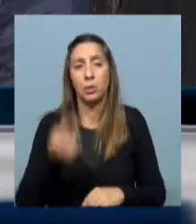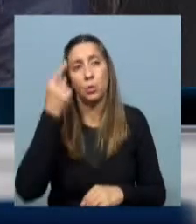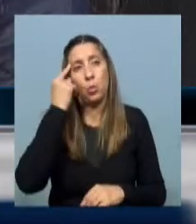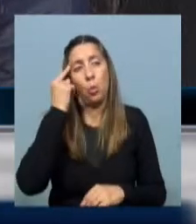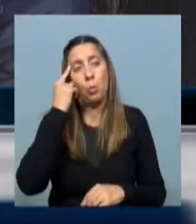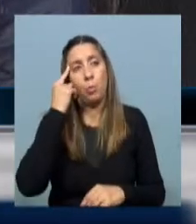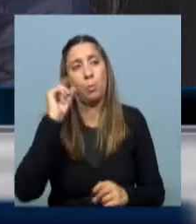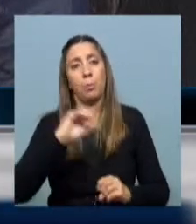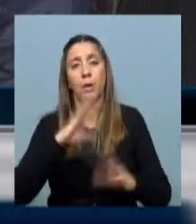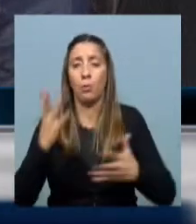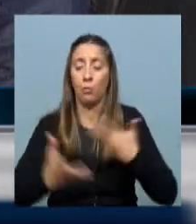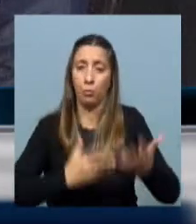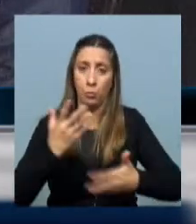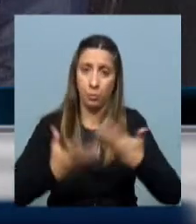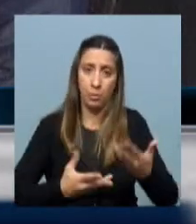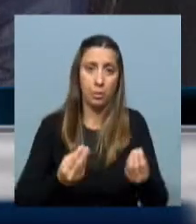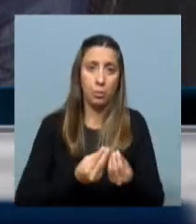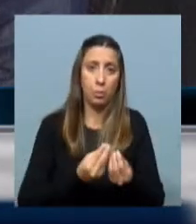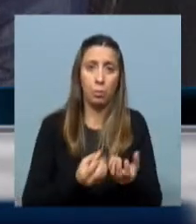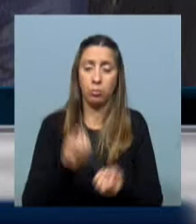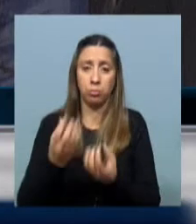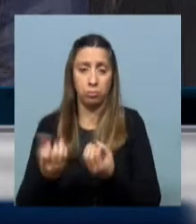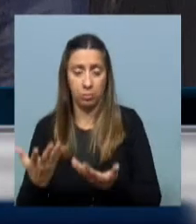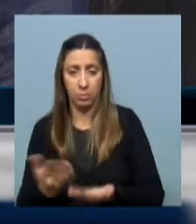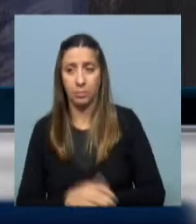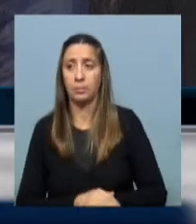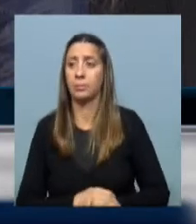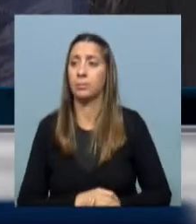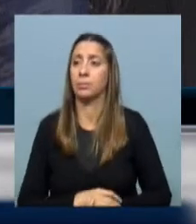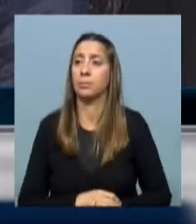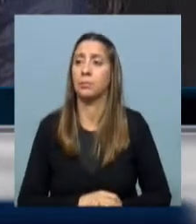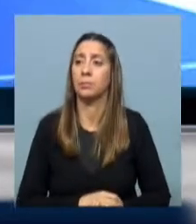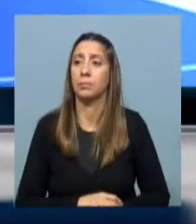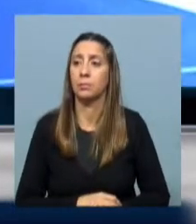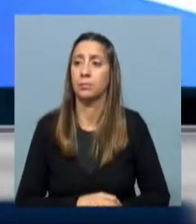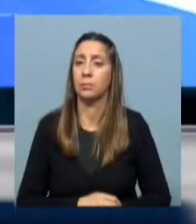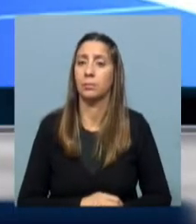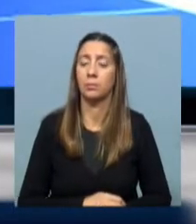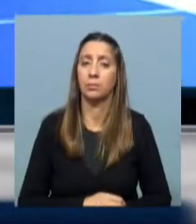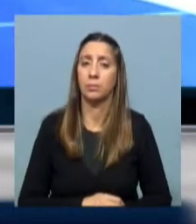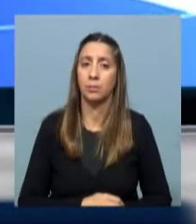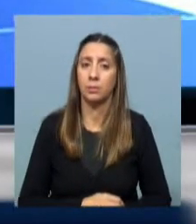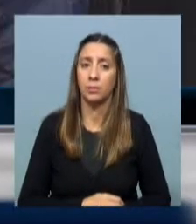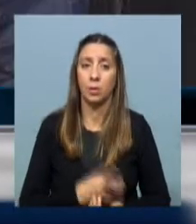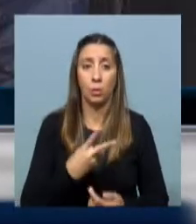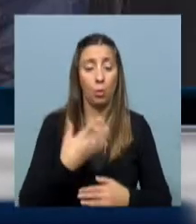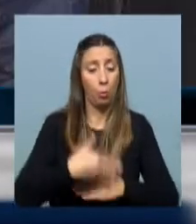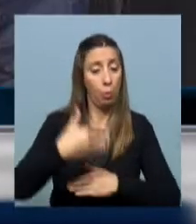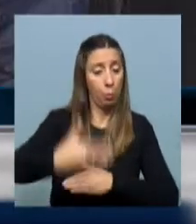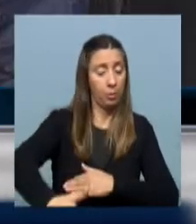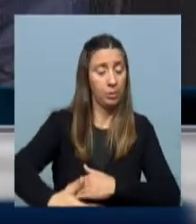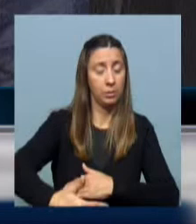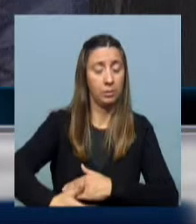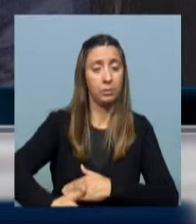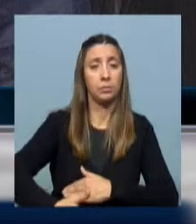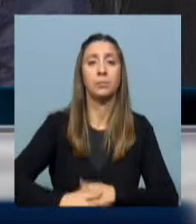que se prendió fuego por la cantidad de yuyos que tenía el terreno. Y después, próximo, a 2 cuadras de ese lugar